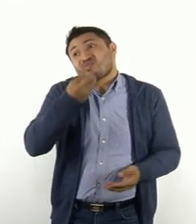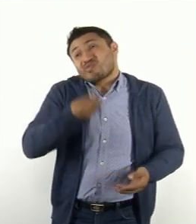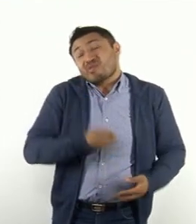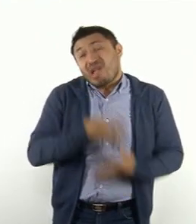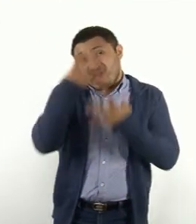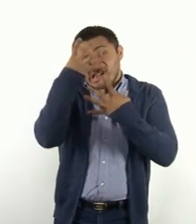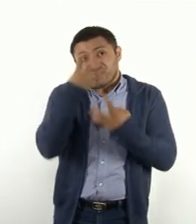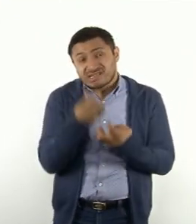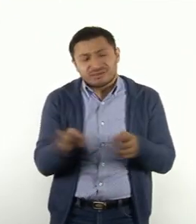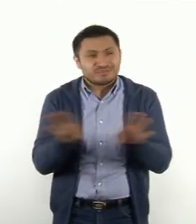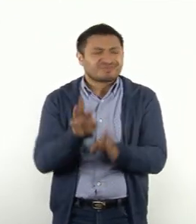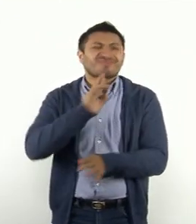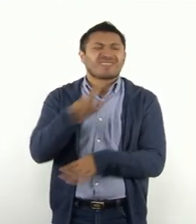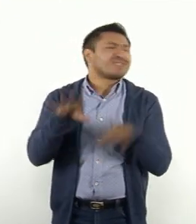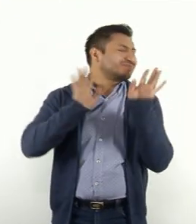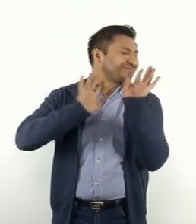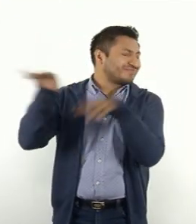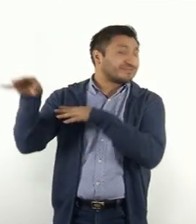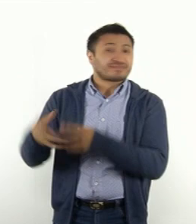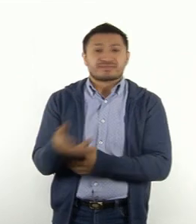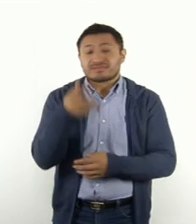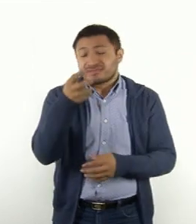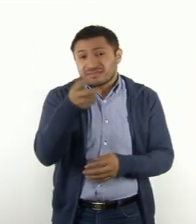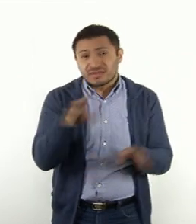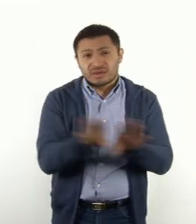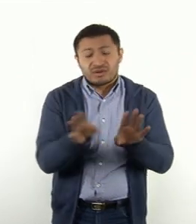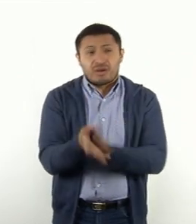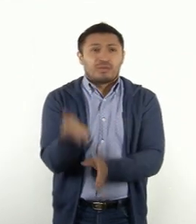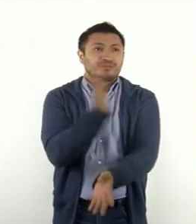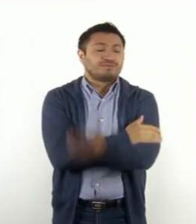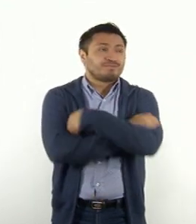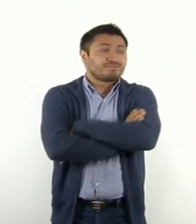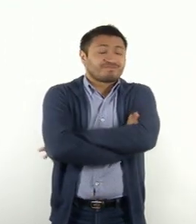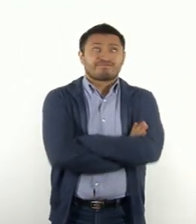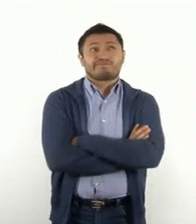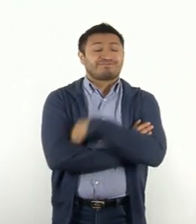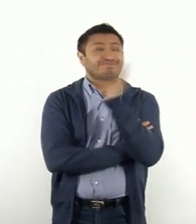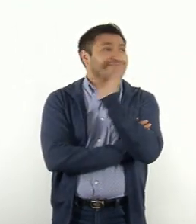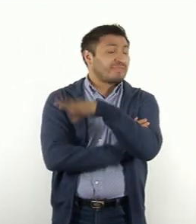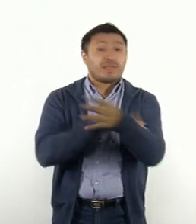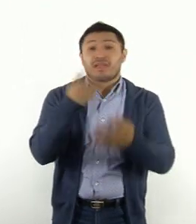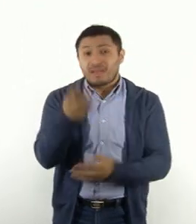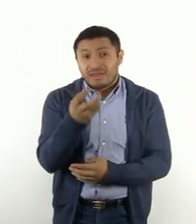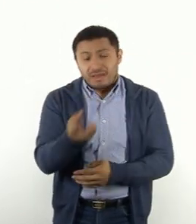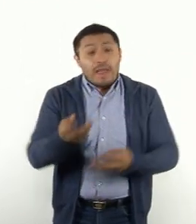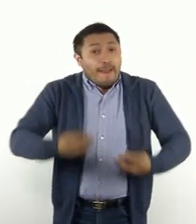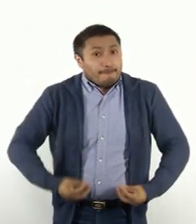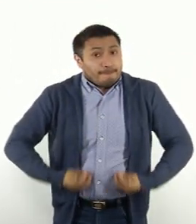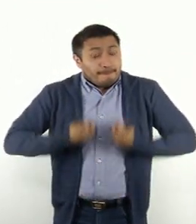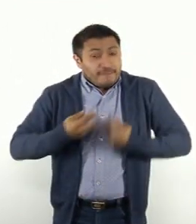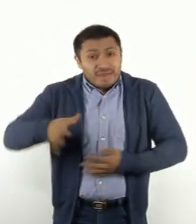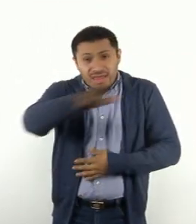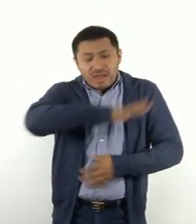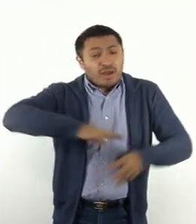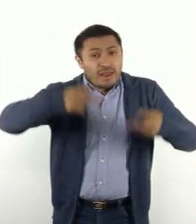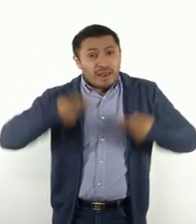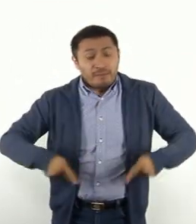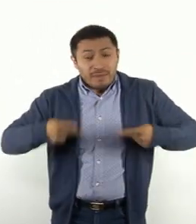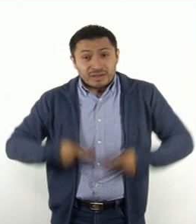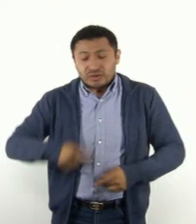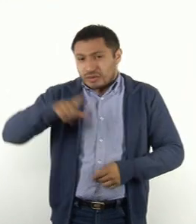nos paralizan e incluso nos mantienen cruzados de brazos, por lo cual la vida democrática se